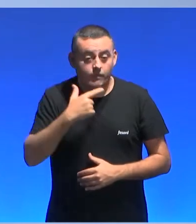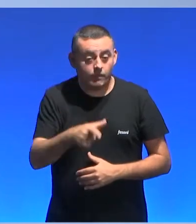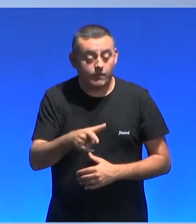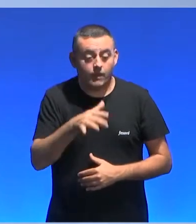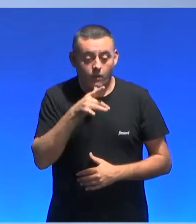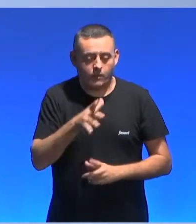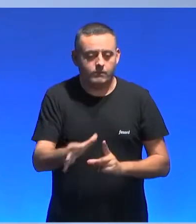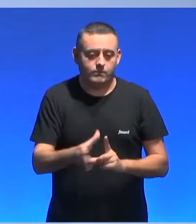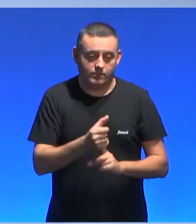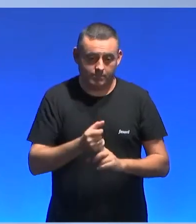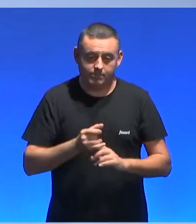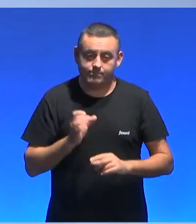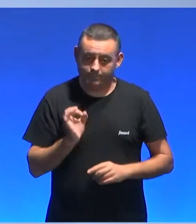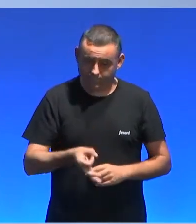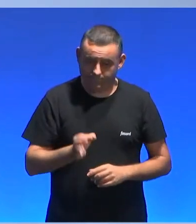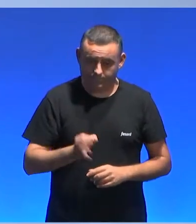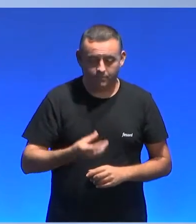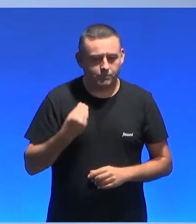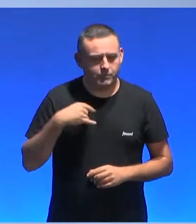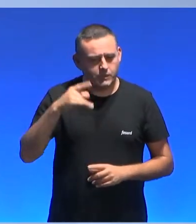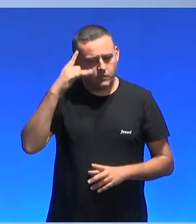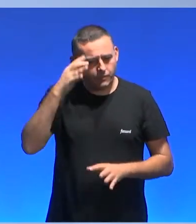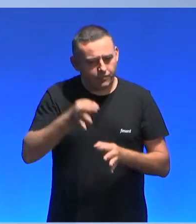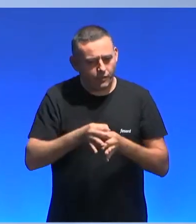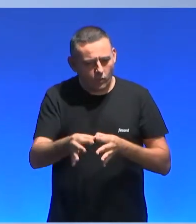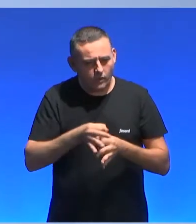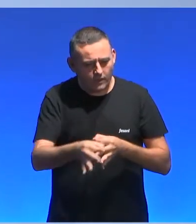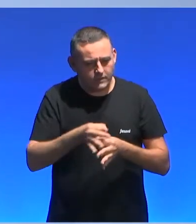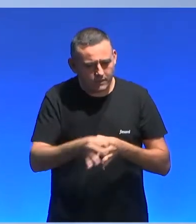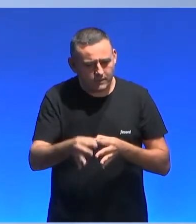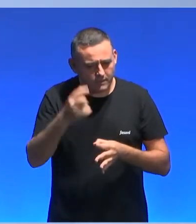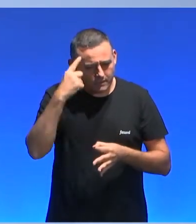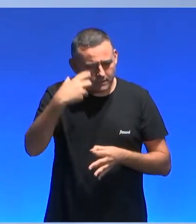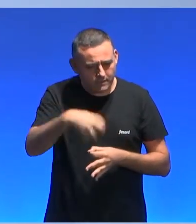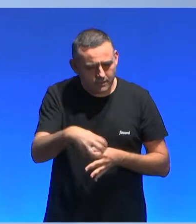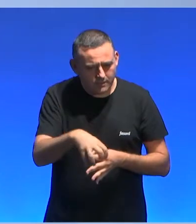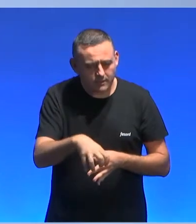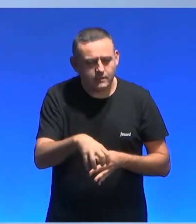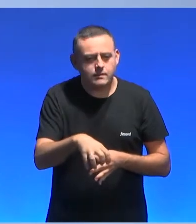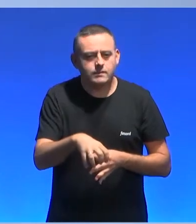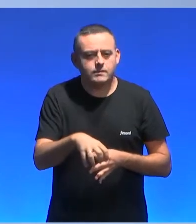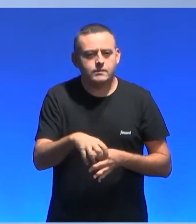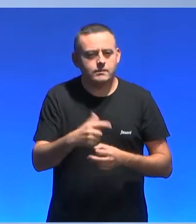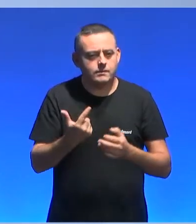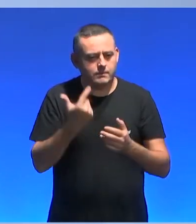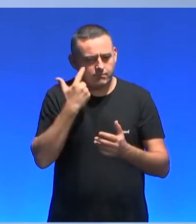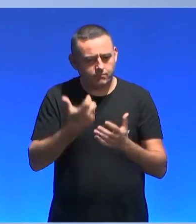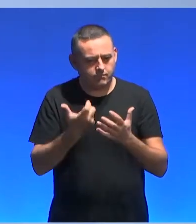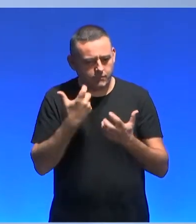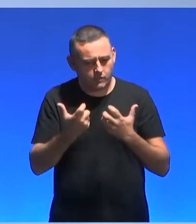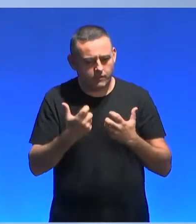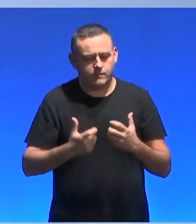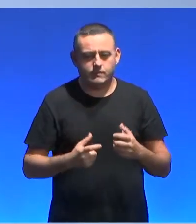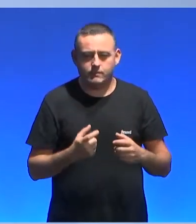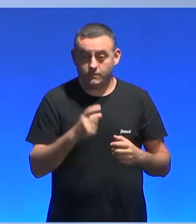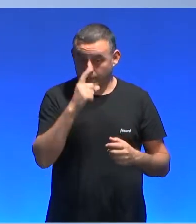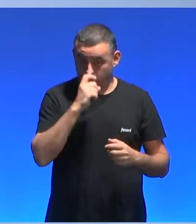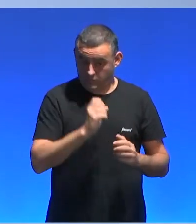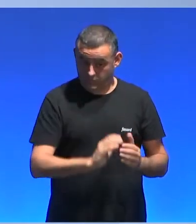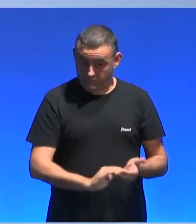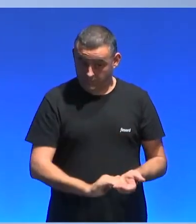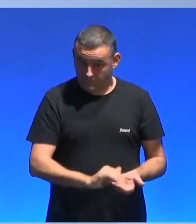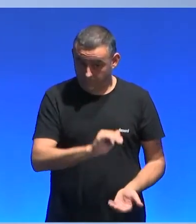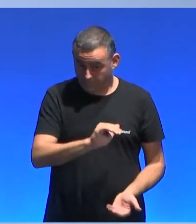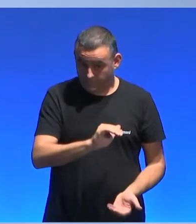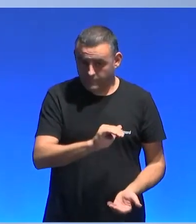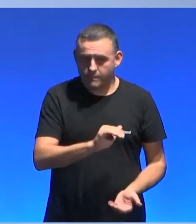demostrando cómo la actividad neuronal de los primeros años no tiene igual a lo largo